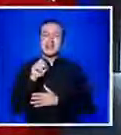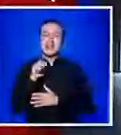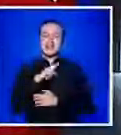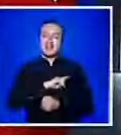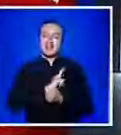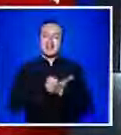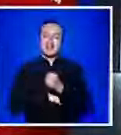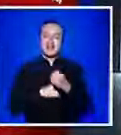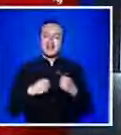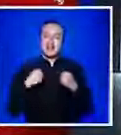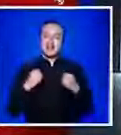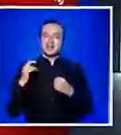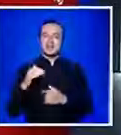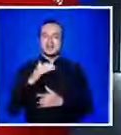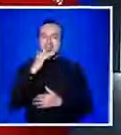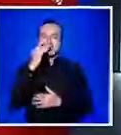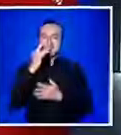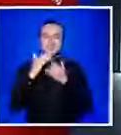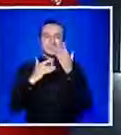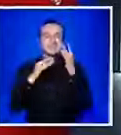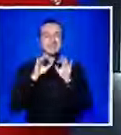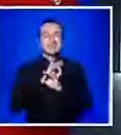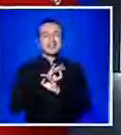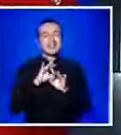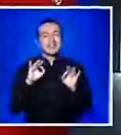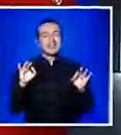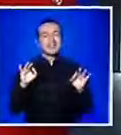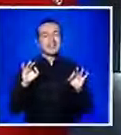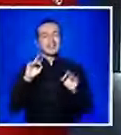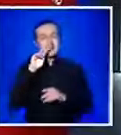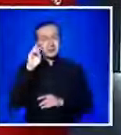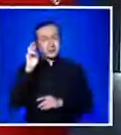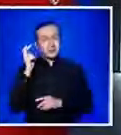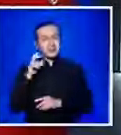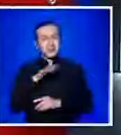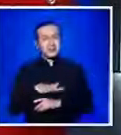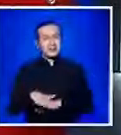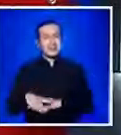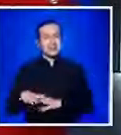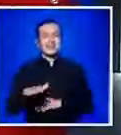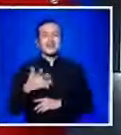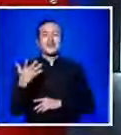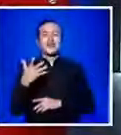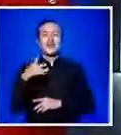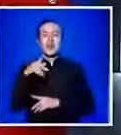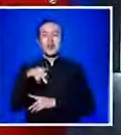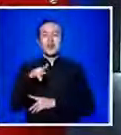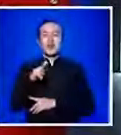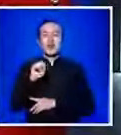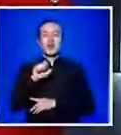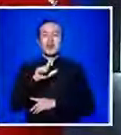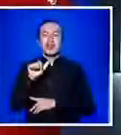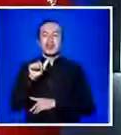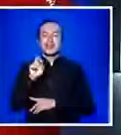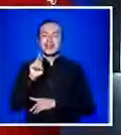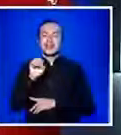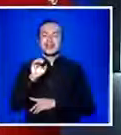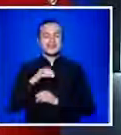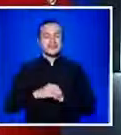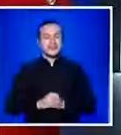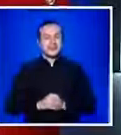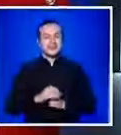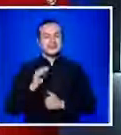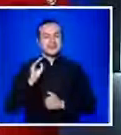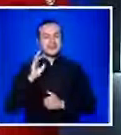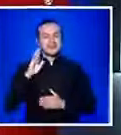energía, respire aire puro y también haga turismo local en la parroquia de Puéllaro. Invitados todos. Ahí estaré,